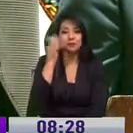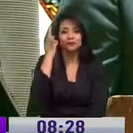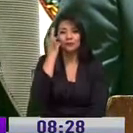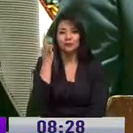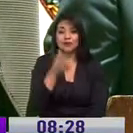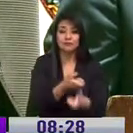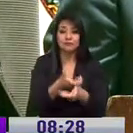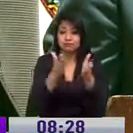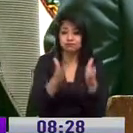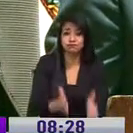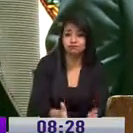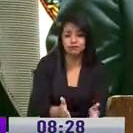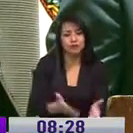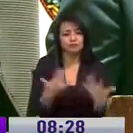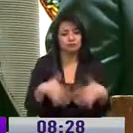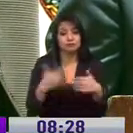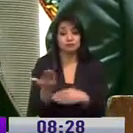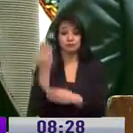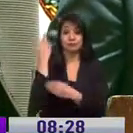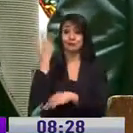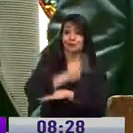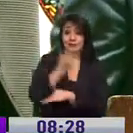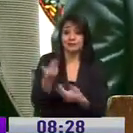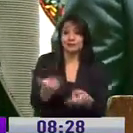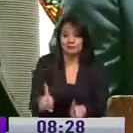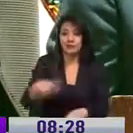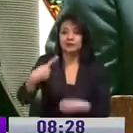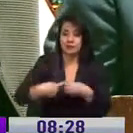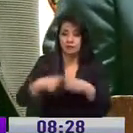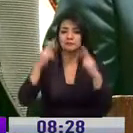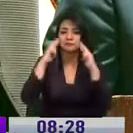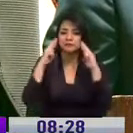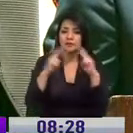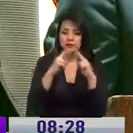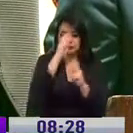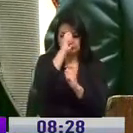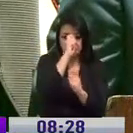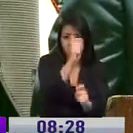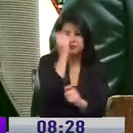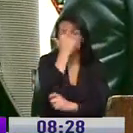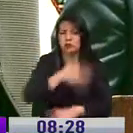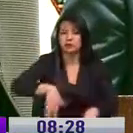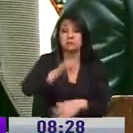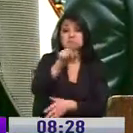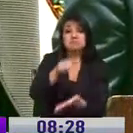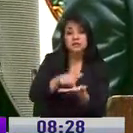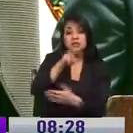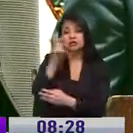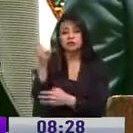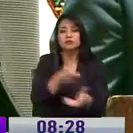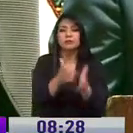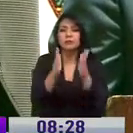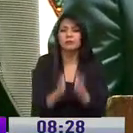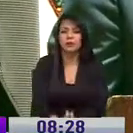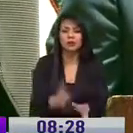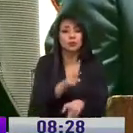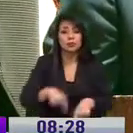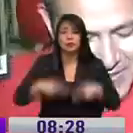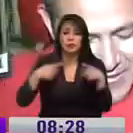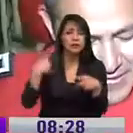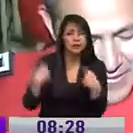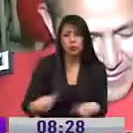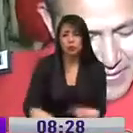fuego. Hace 2 días estábamos en Quito también dándoles un reconocimiento a nuestros 1.200 bomberos que se juegan la vida todos